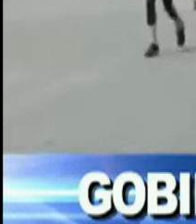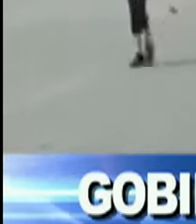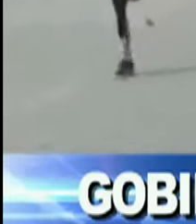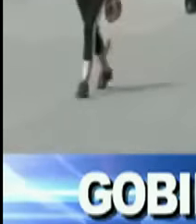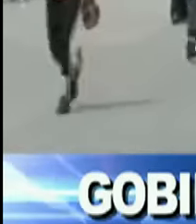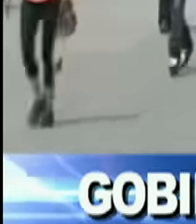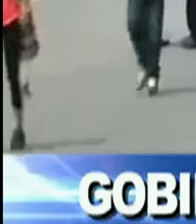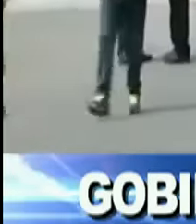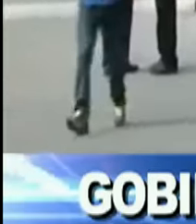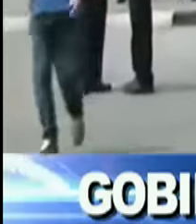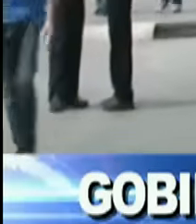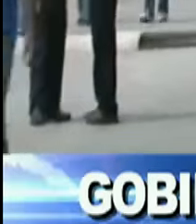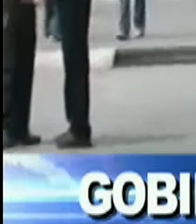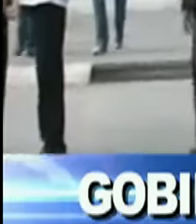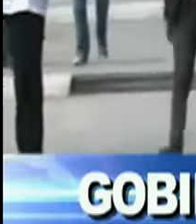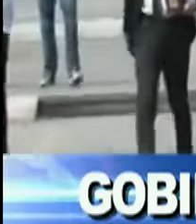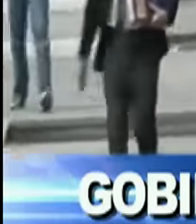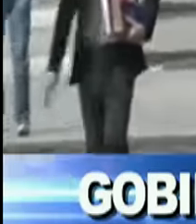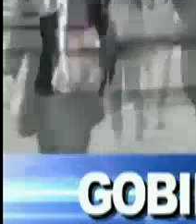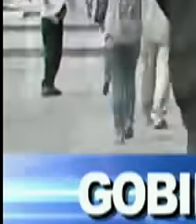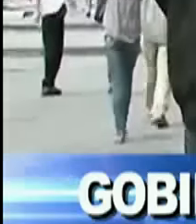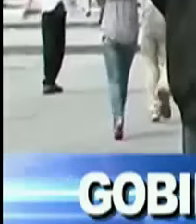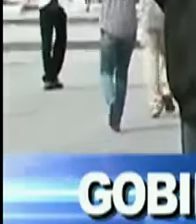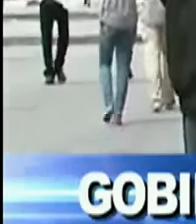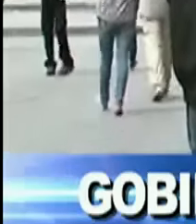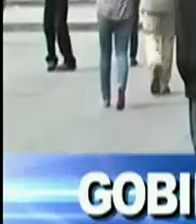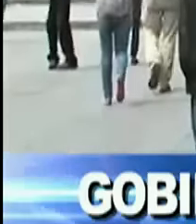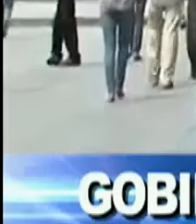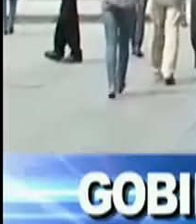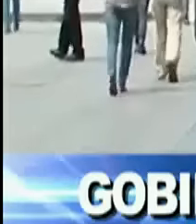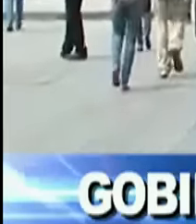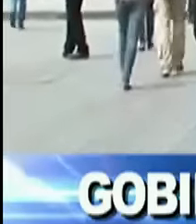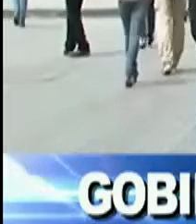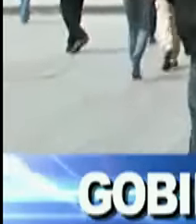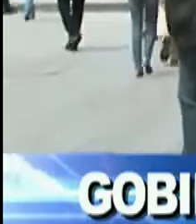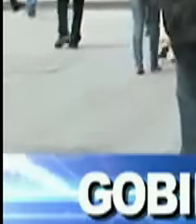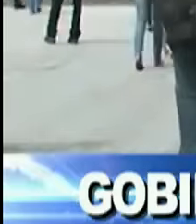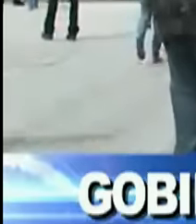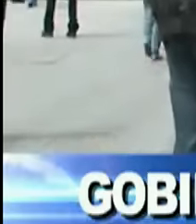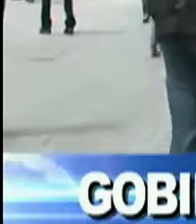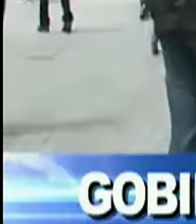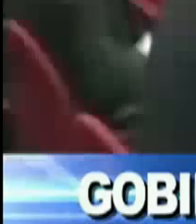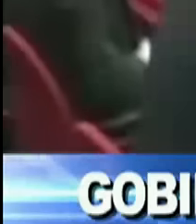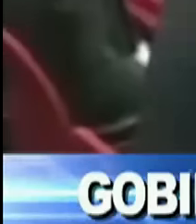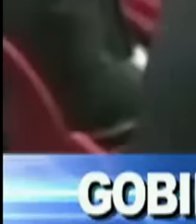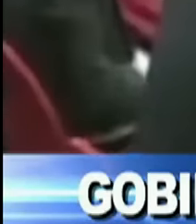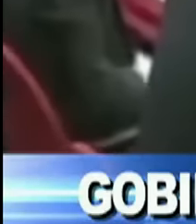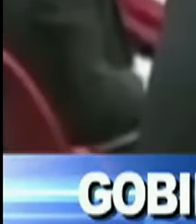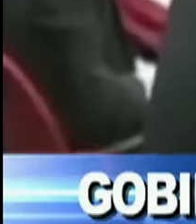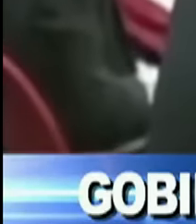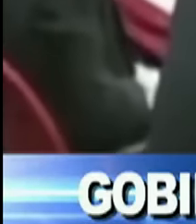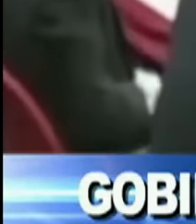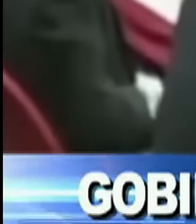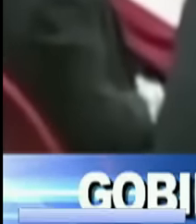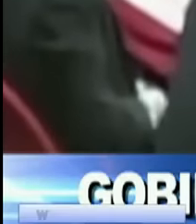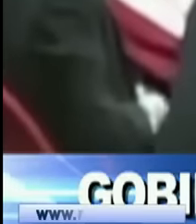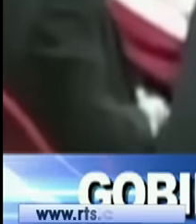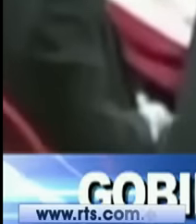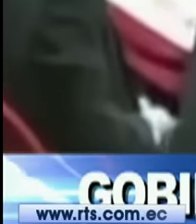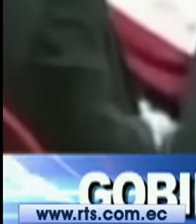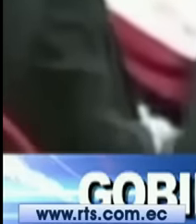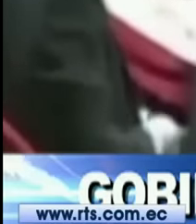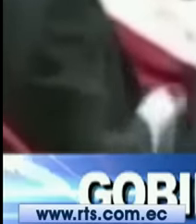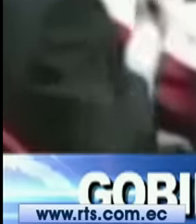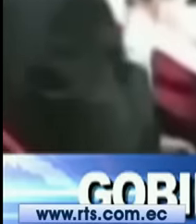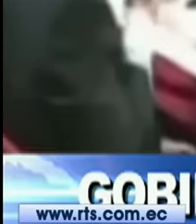diálogo. Sin embargo, la oposición calificó a las detenciones de sus dirigentes